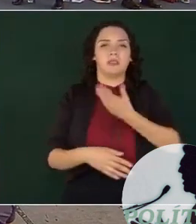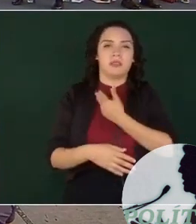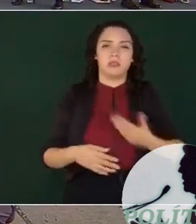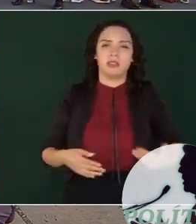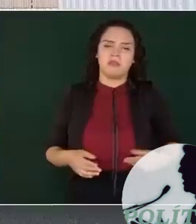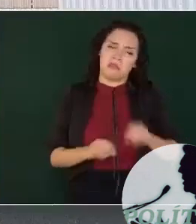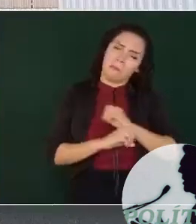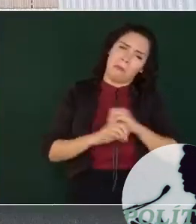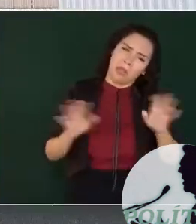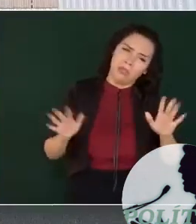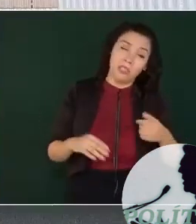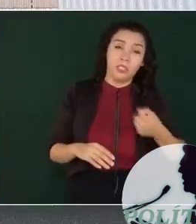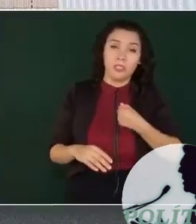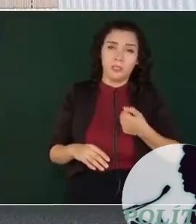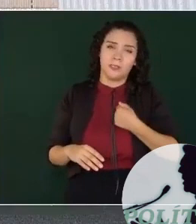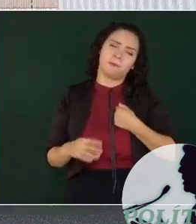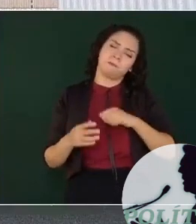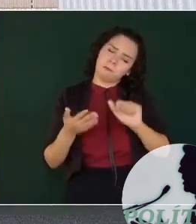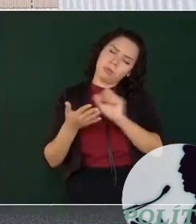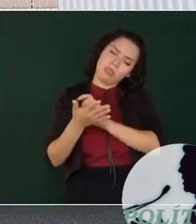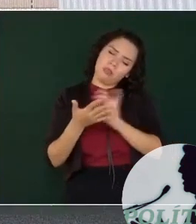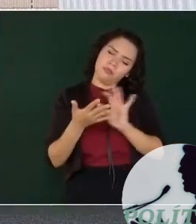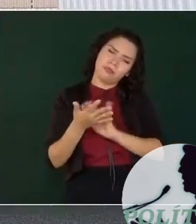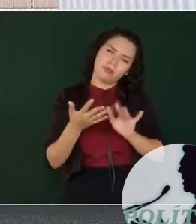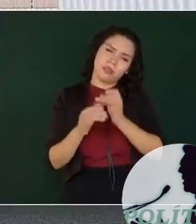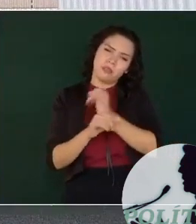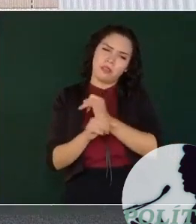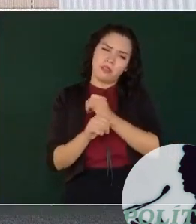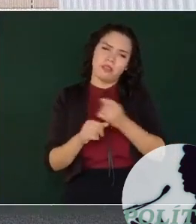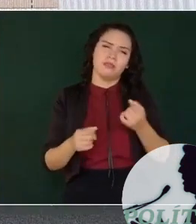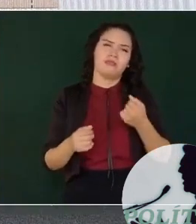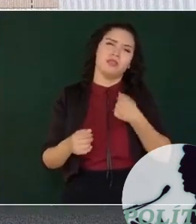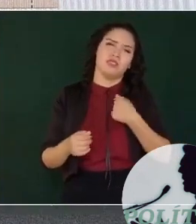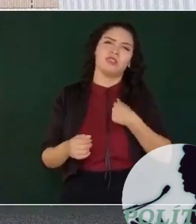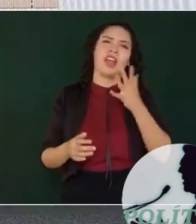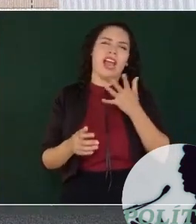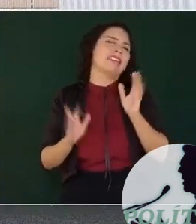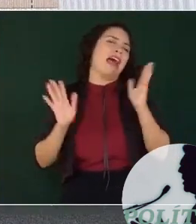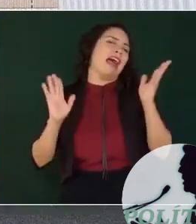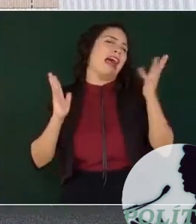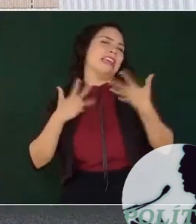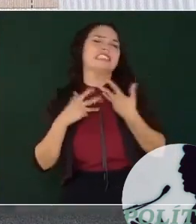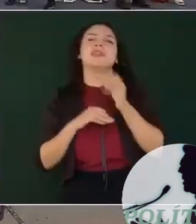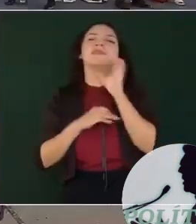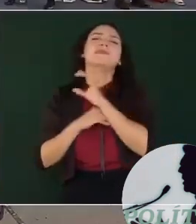empecé a leer, pues yo soy, entre otras cosas, mirón profesional.